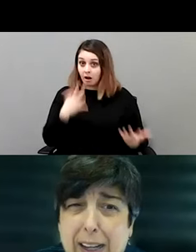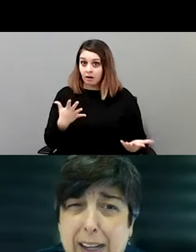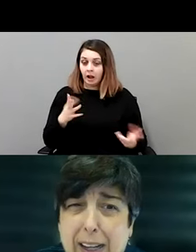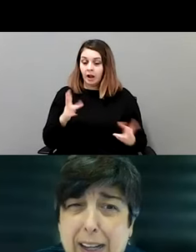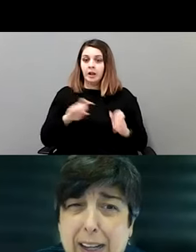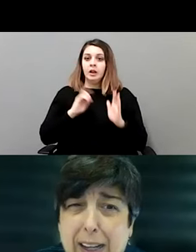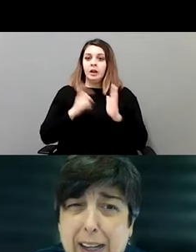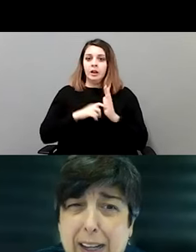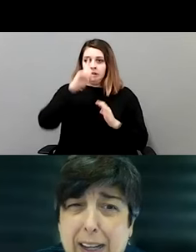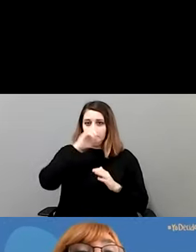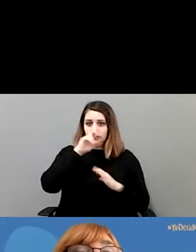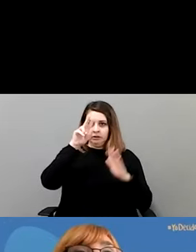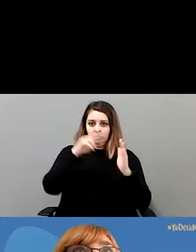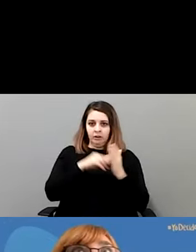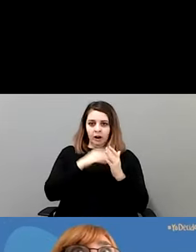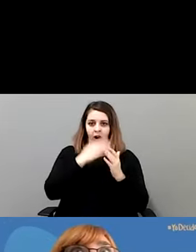ley de 2006,